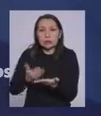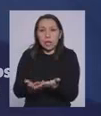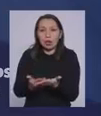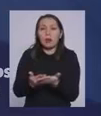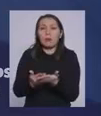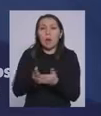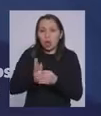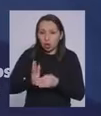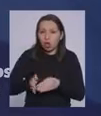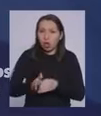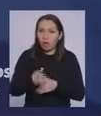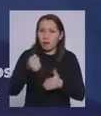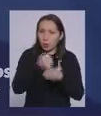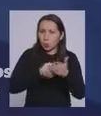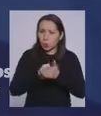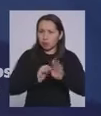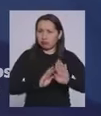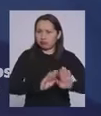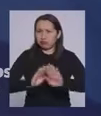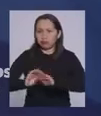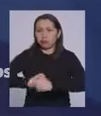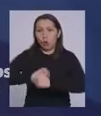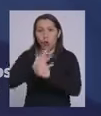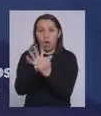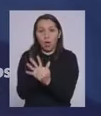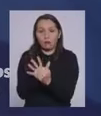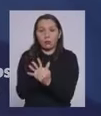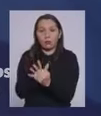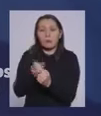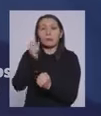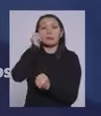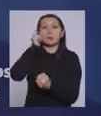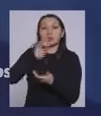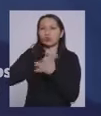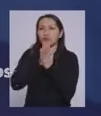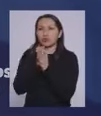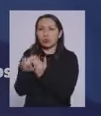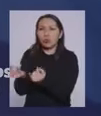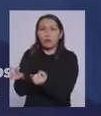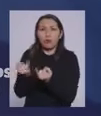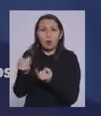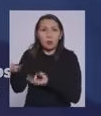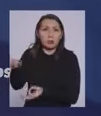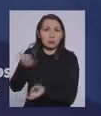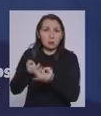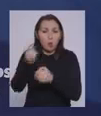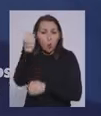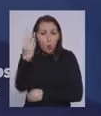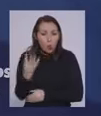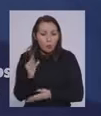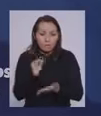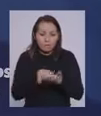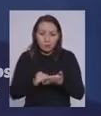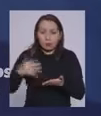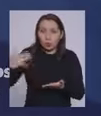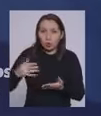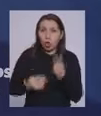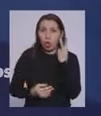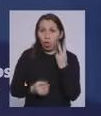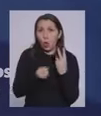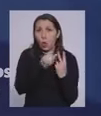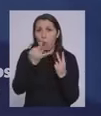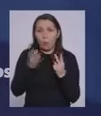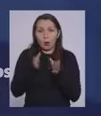para continuar con la lucha contra el coronavirus, tomamos en cuenta todas las cifras. Aquí hay dos